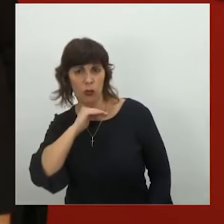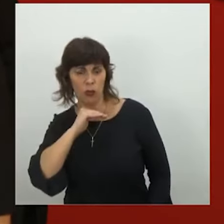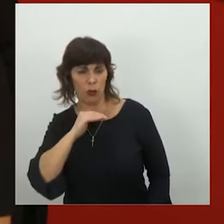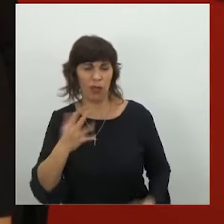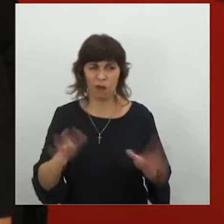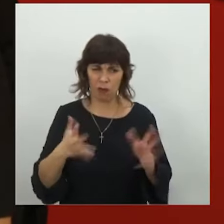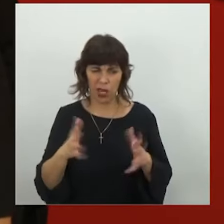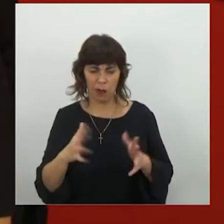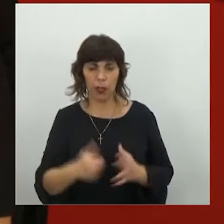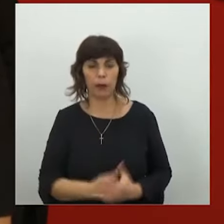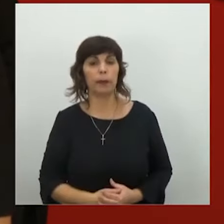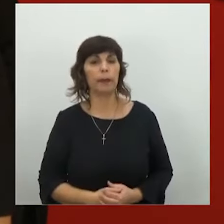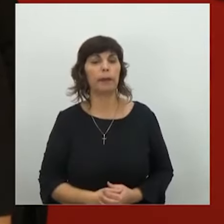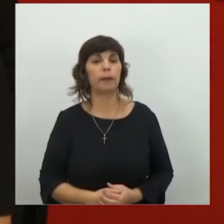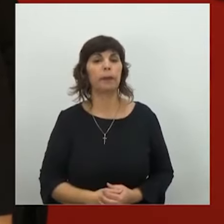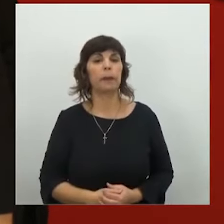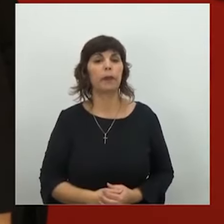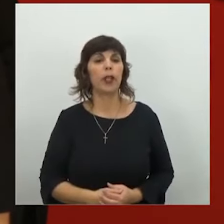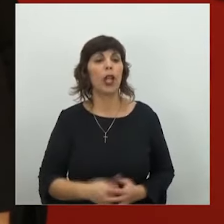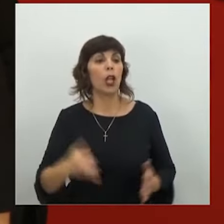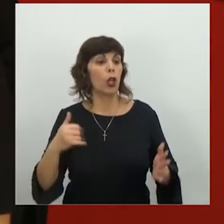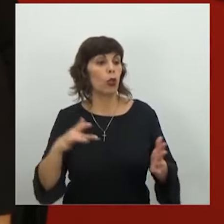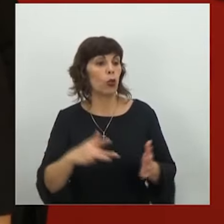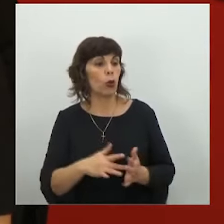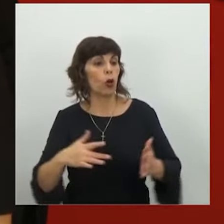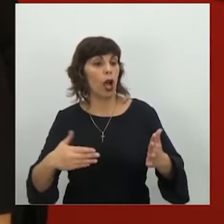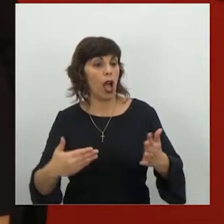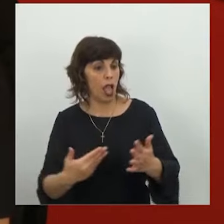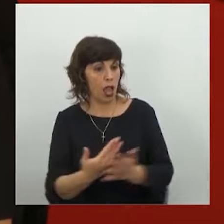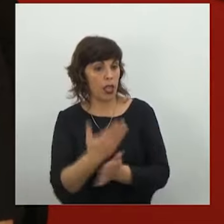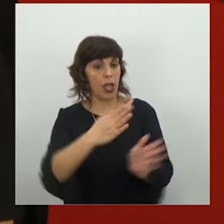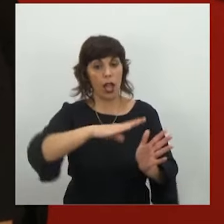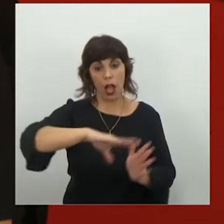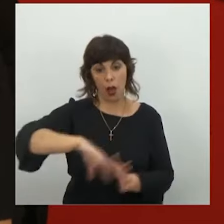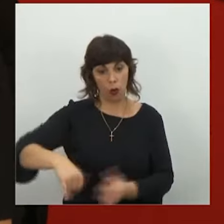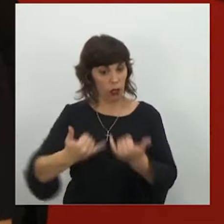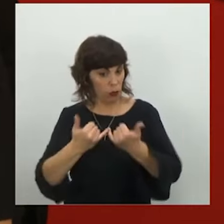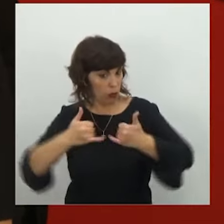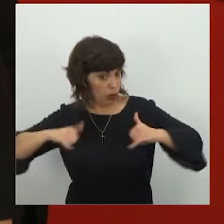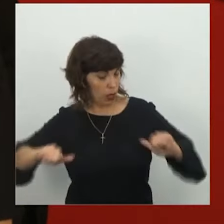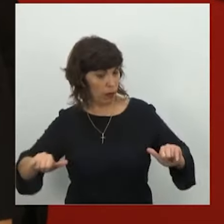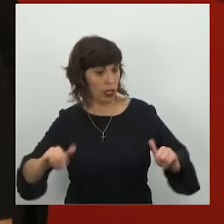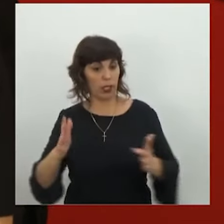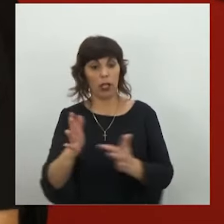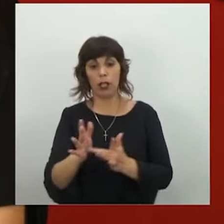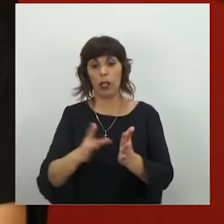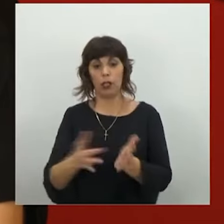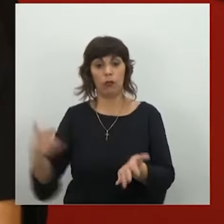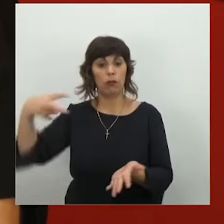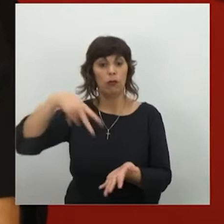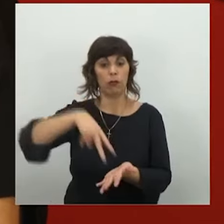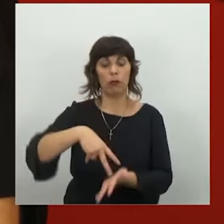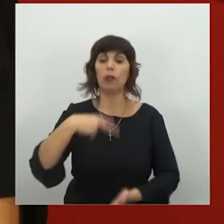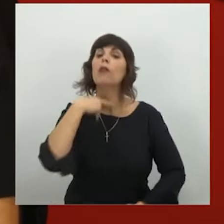de la fiesta, Jesús se puso en pie y alzó la voz. ¿Por qué